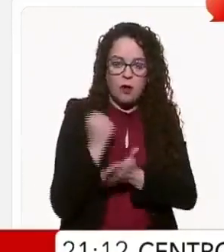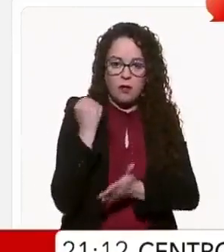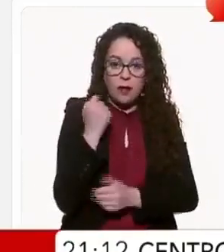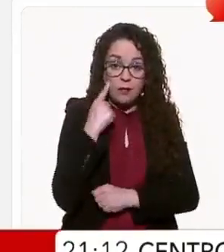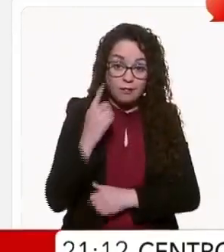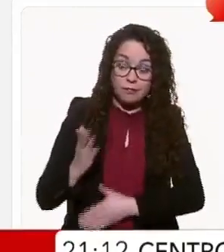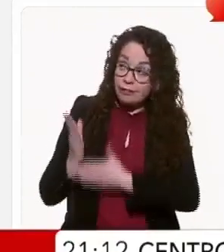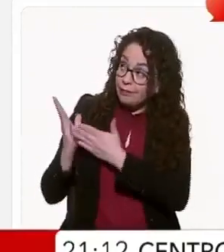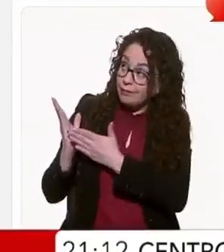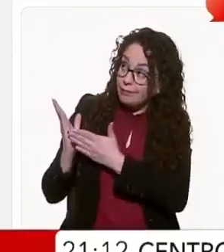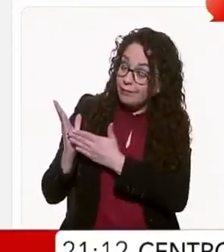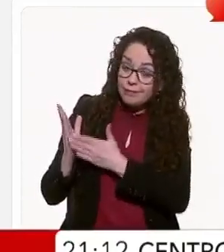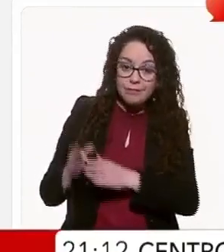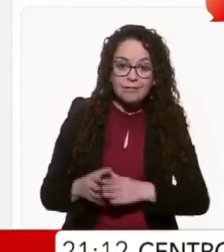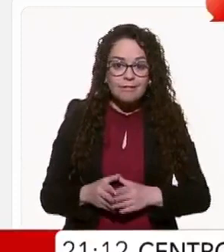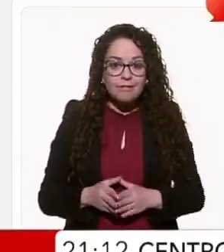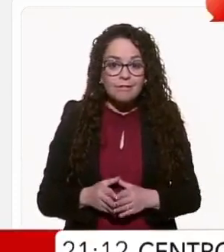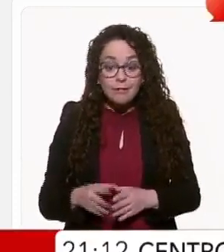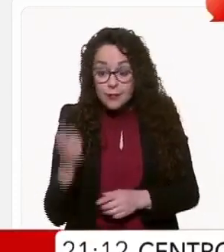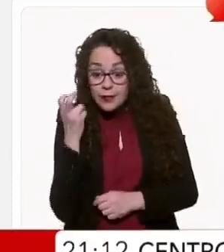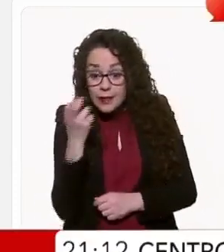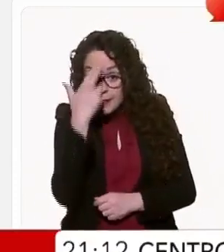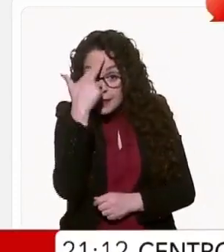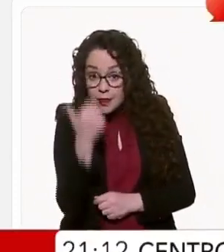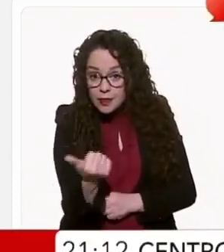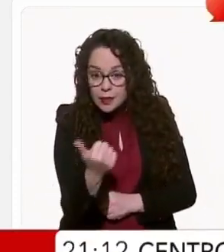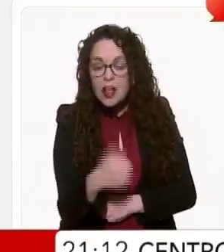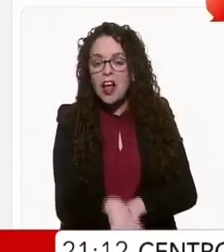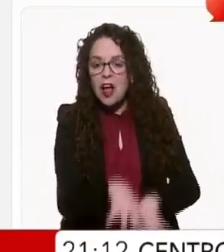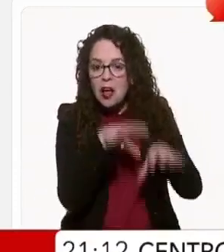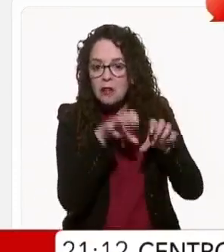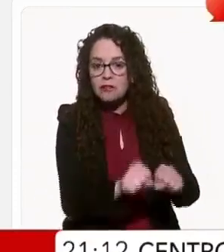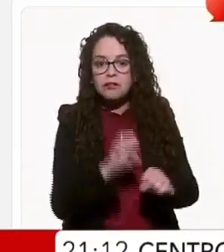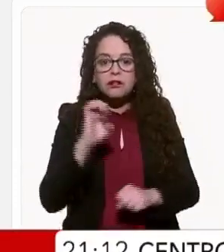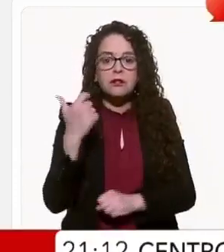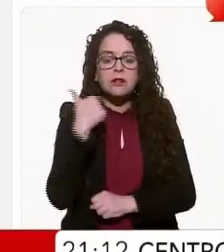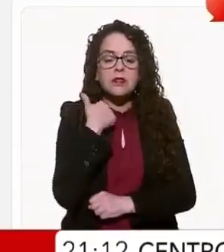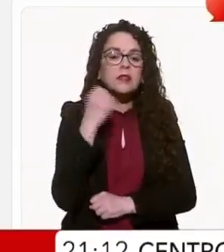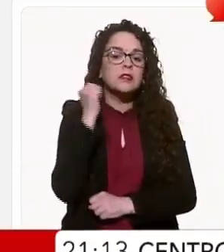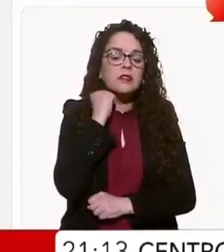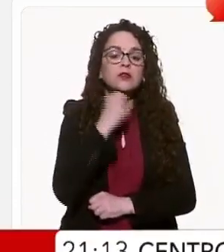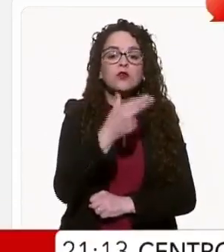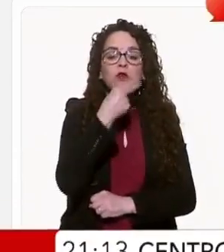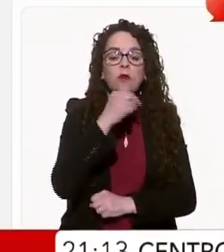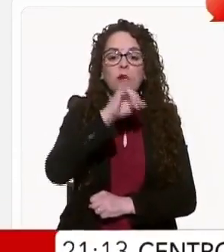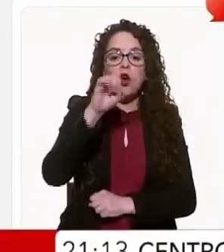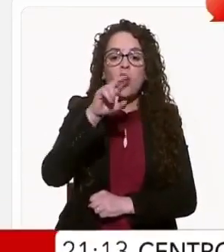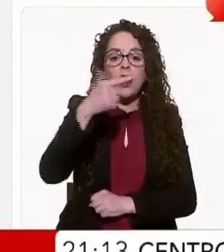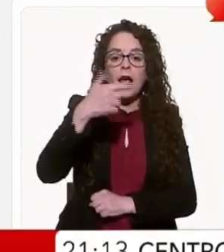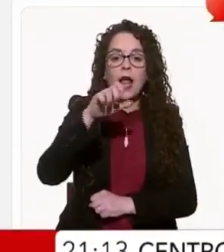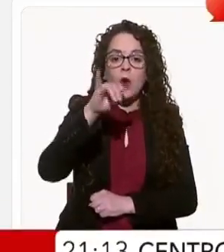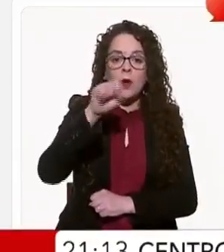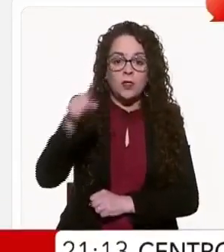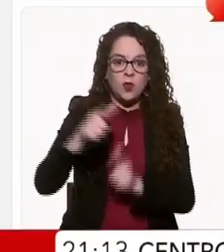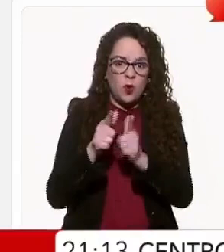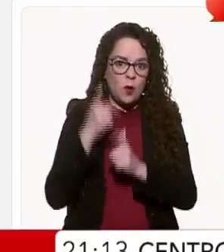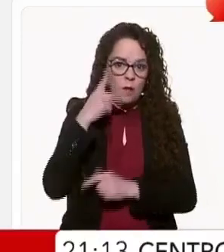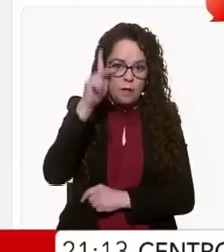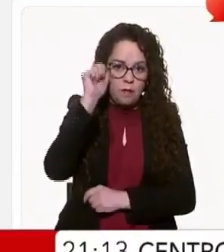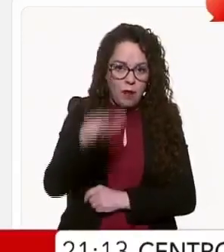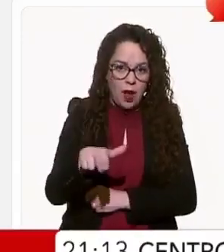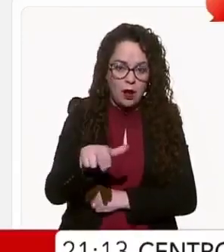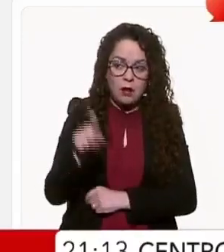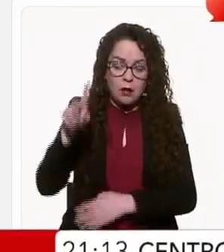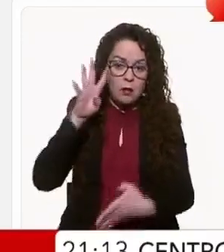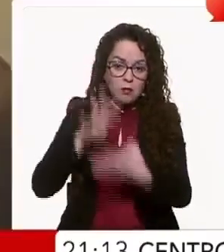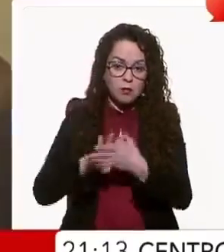5. Por estos hechos, fue aprehendido el exsenador panista Jorge Luis Lavalle, quien estuvo 18